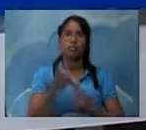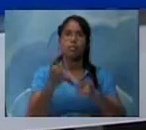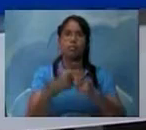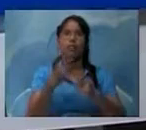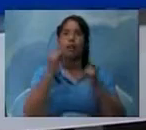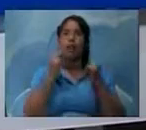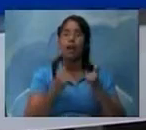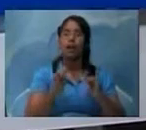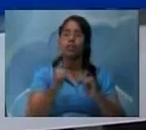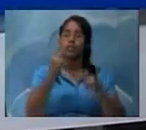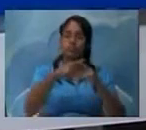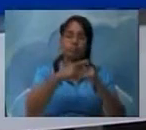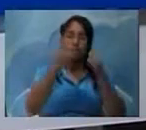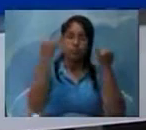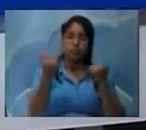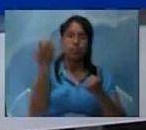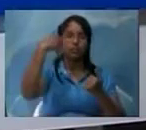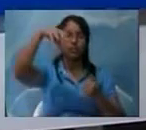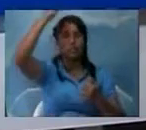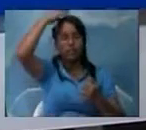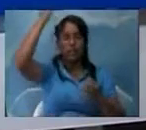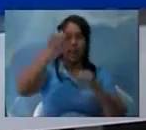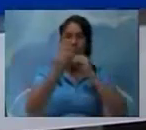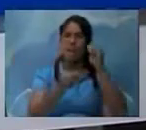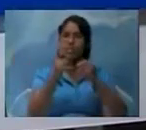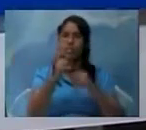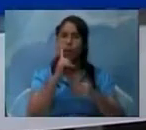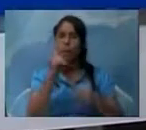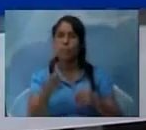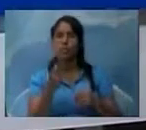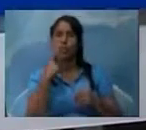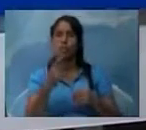Y a lo malo, bueno. Ahora el rey les hace una pregunta, le dice,